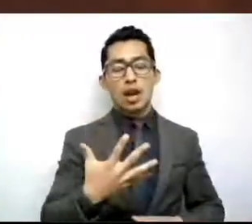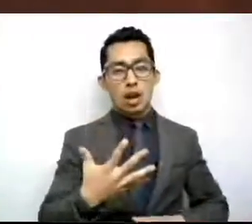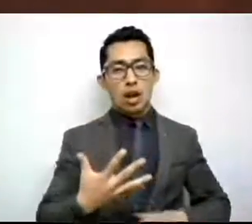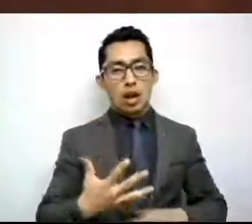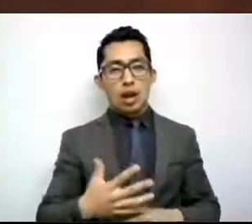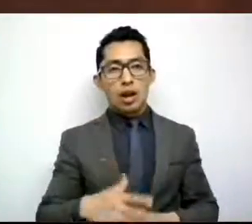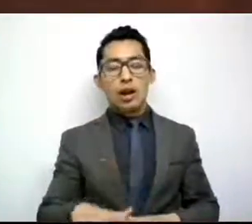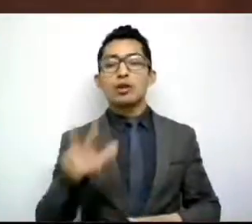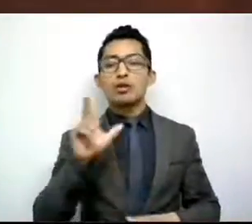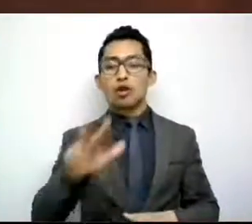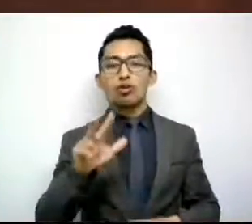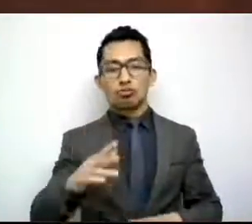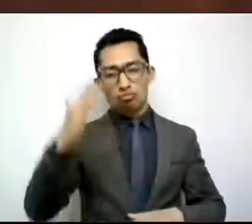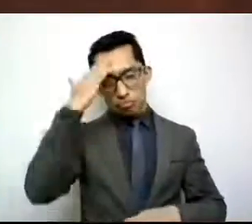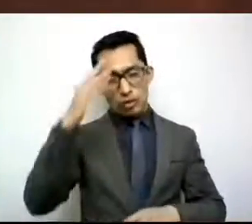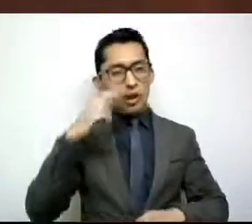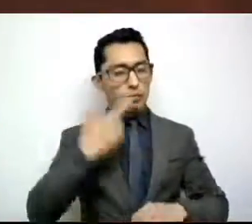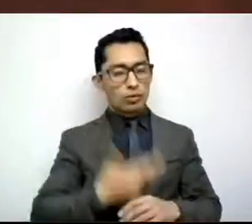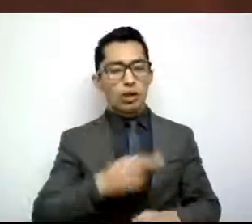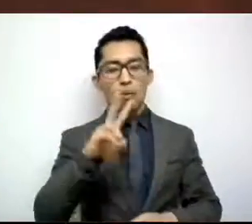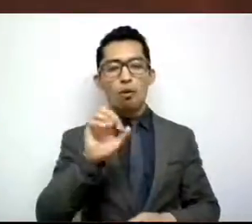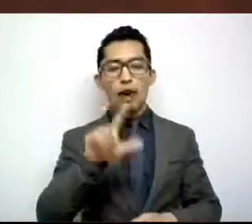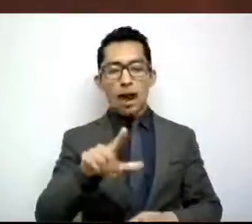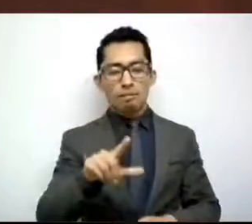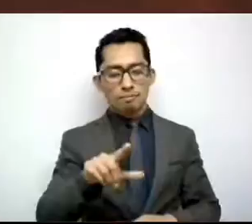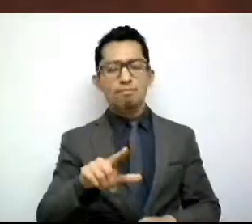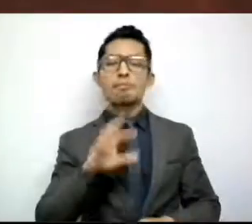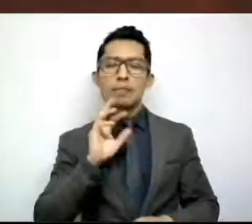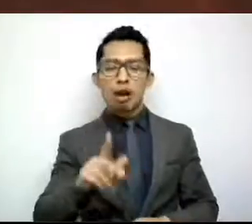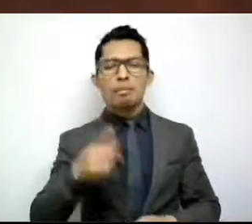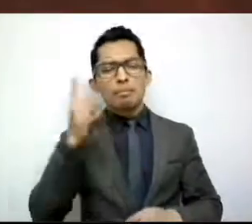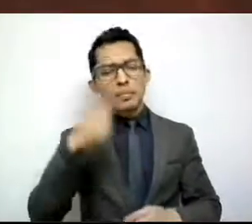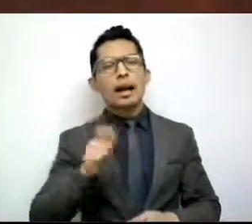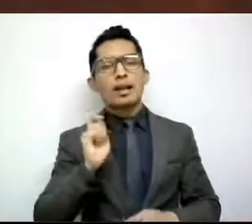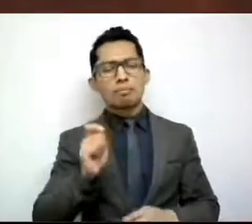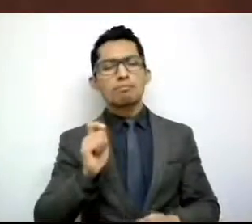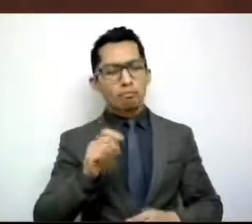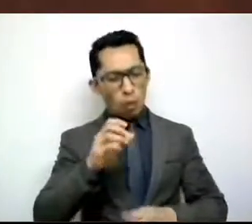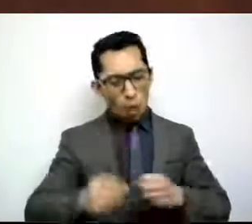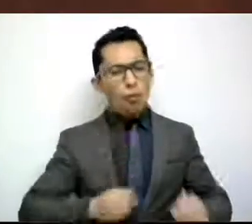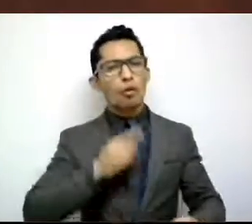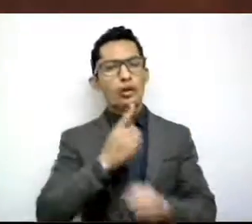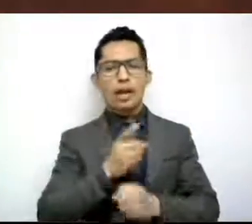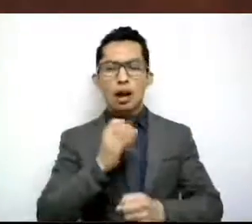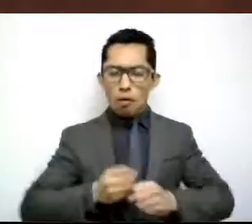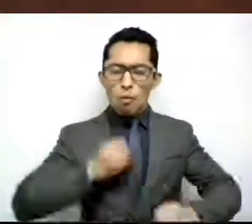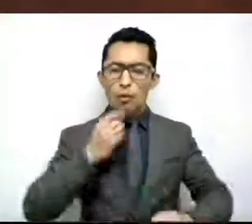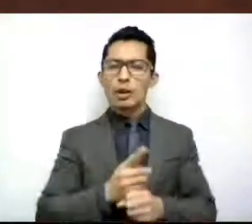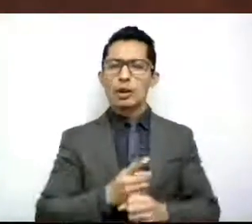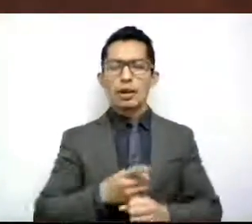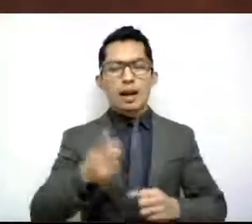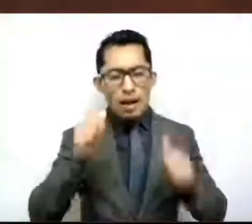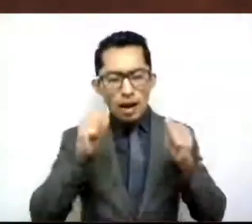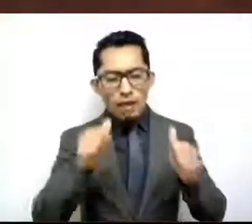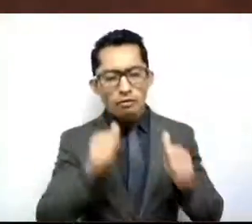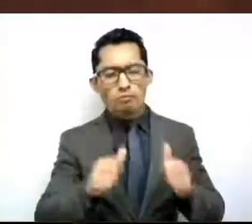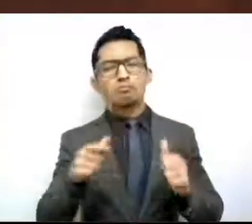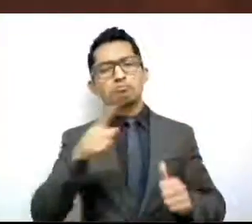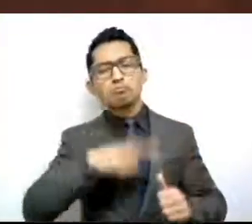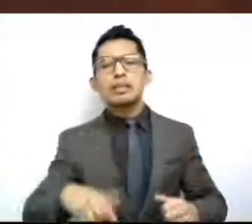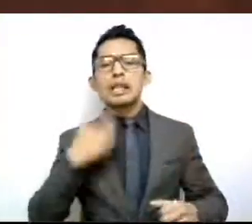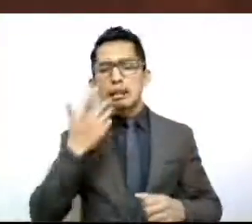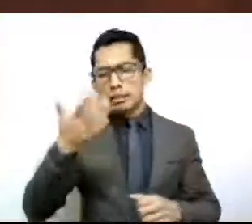18 vocales los que los conforman, con el fin de otorgar espacios en los que se puedan ser escuchadas y consideradas